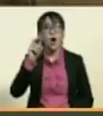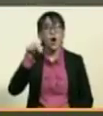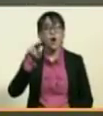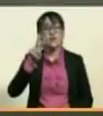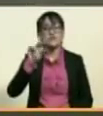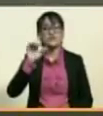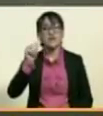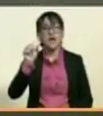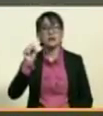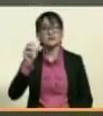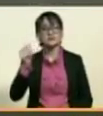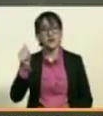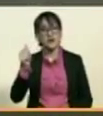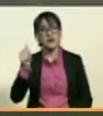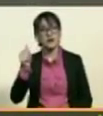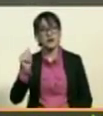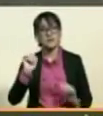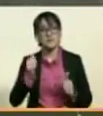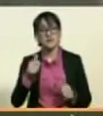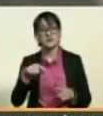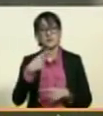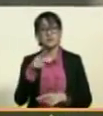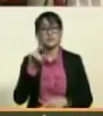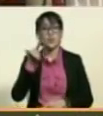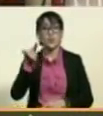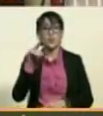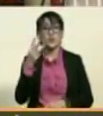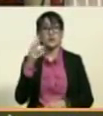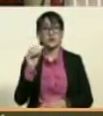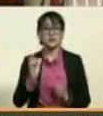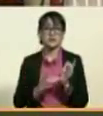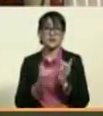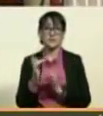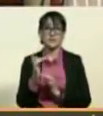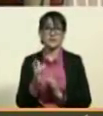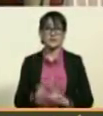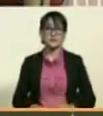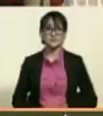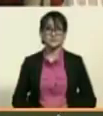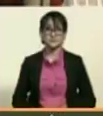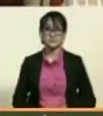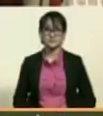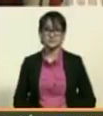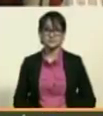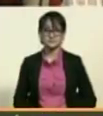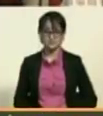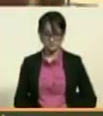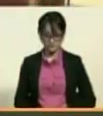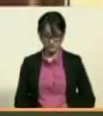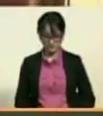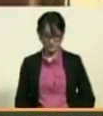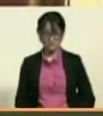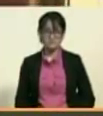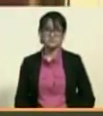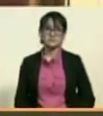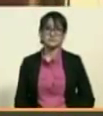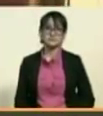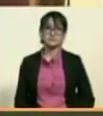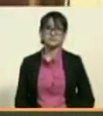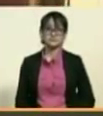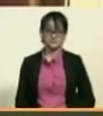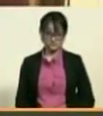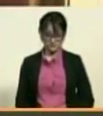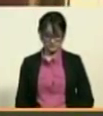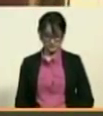que se inicia el próximo lunes 30 de abril. Correcto. Igualmente, le